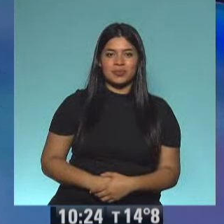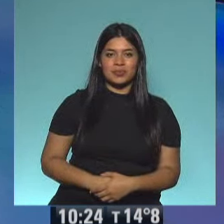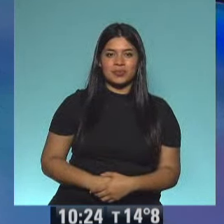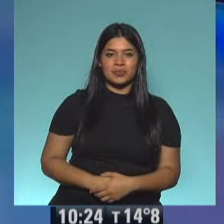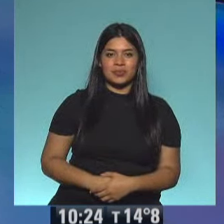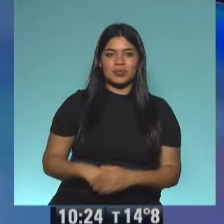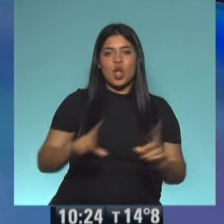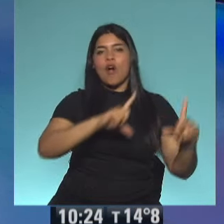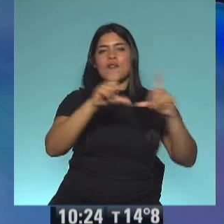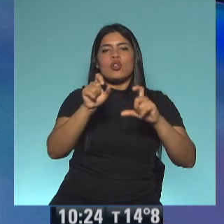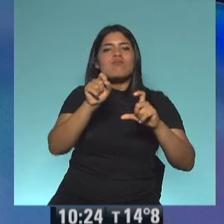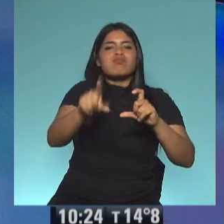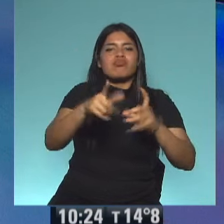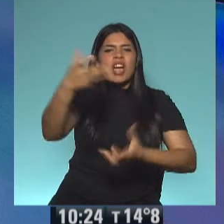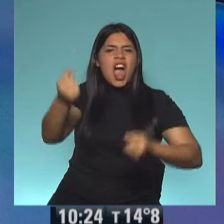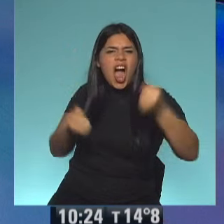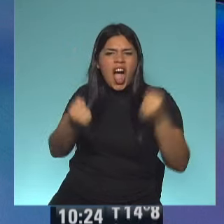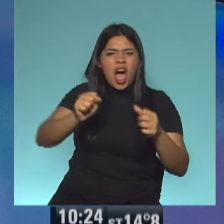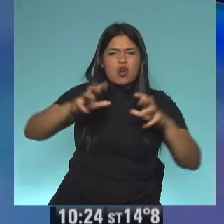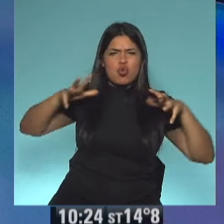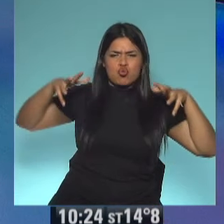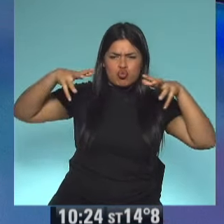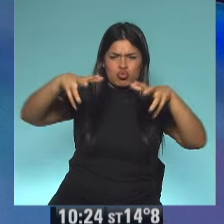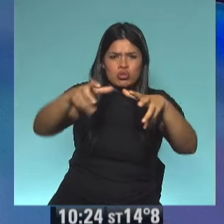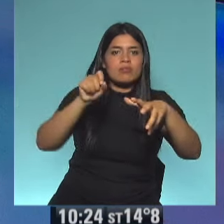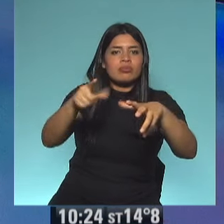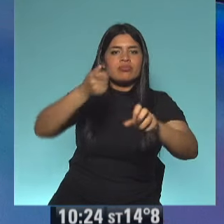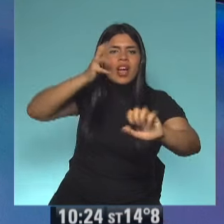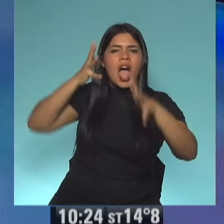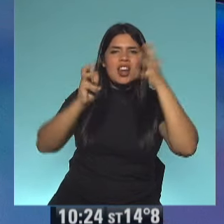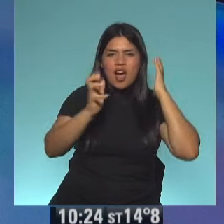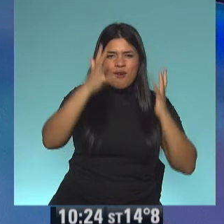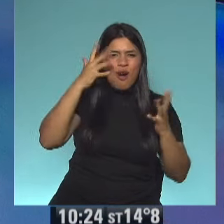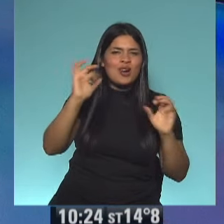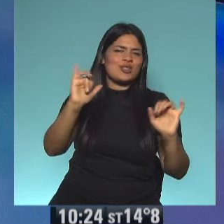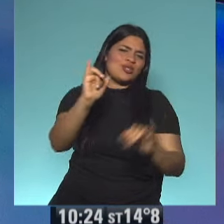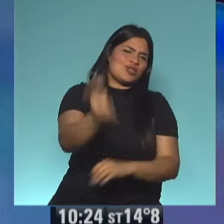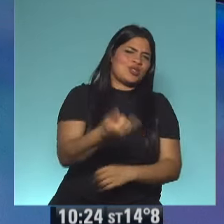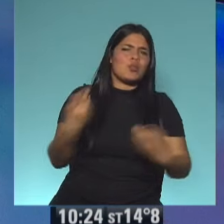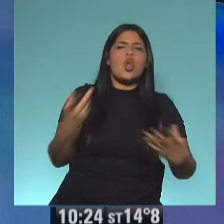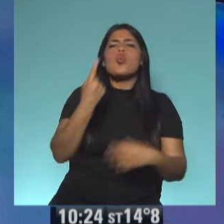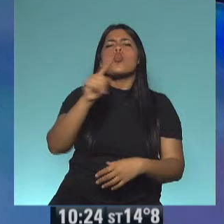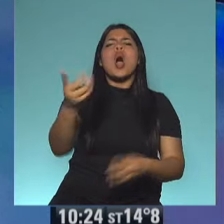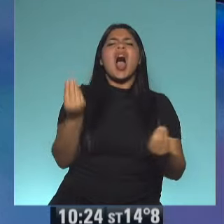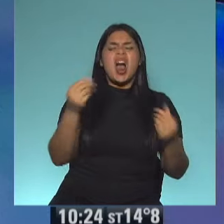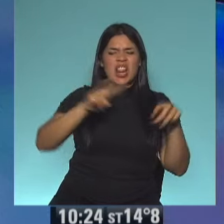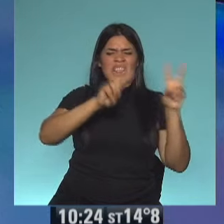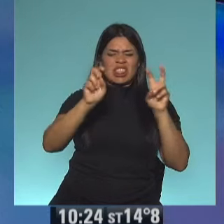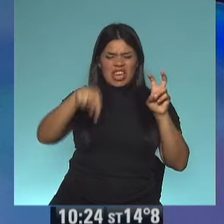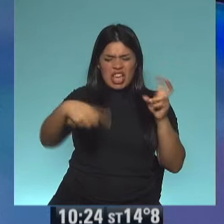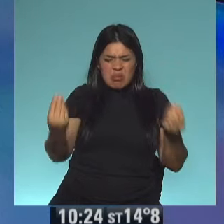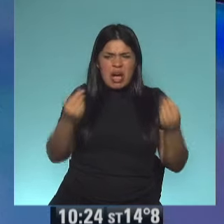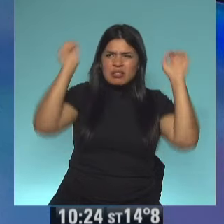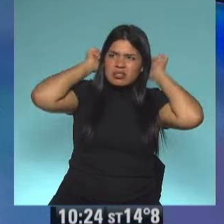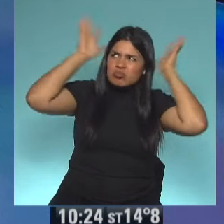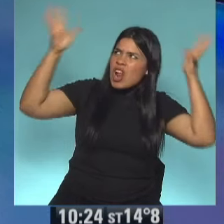¡Foto de carroza! Muy bien, foto de carroza de carnaval. Bueno, ¿y de qué carnaval estamos hablando? Que estamos con estos trajes, estas plumas.